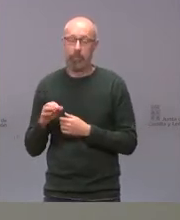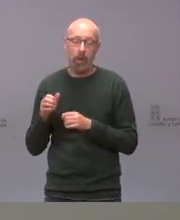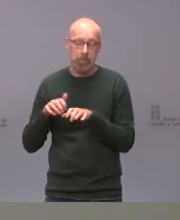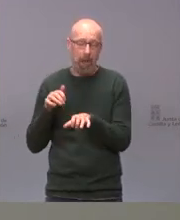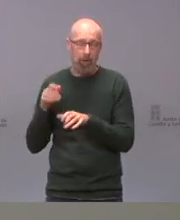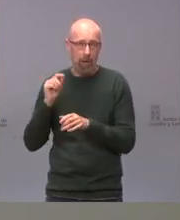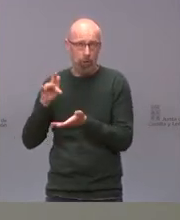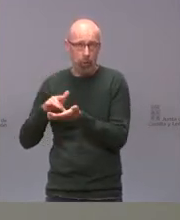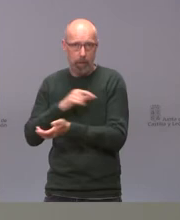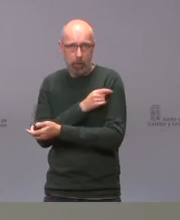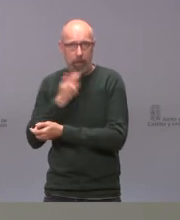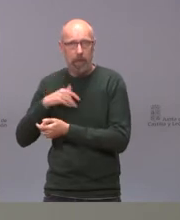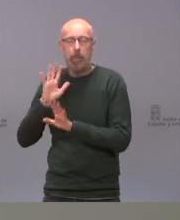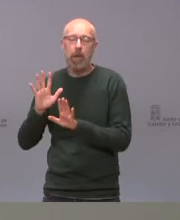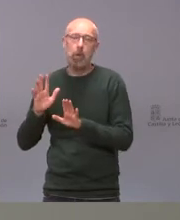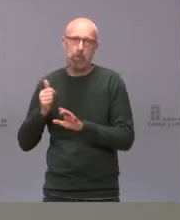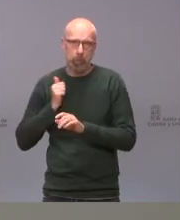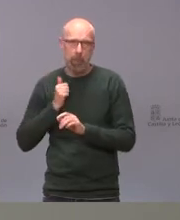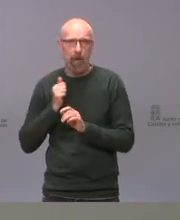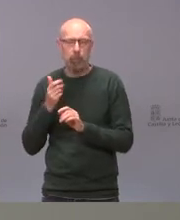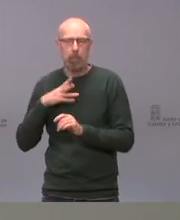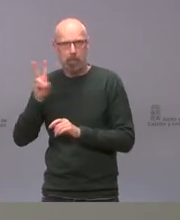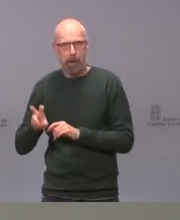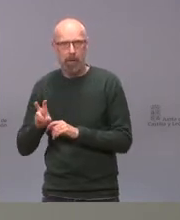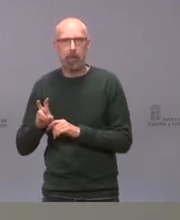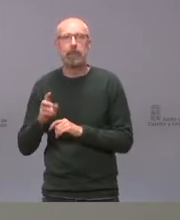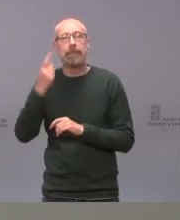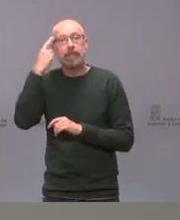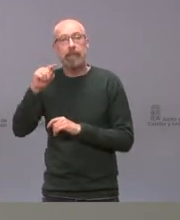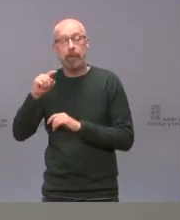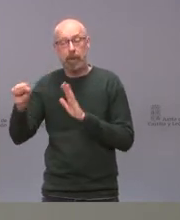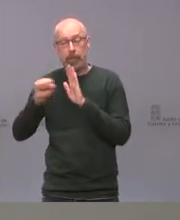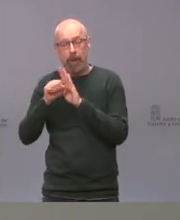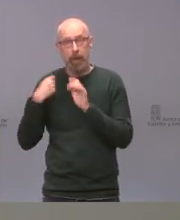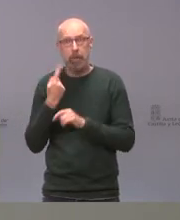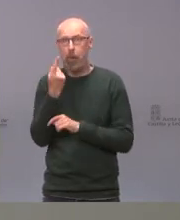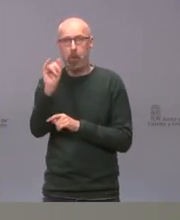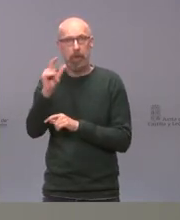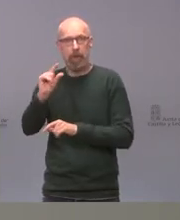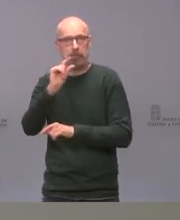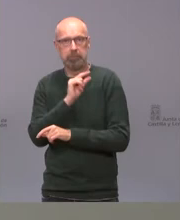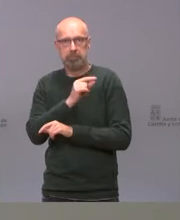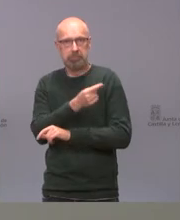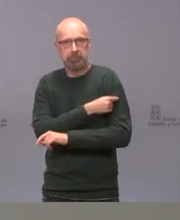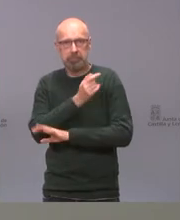Pero esta vacuna, que les recuerdo que es una sola dosis, desde luego ayuda a la